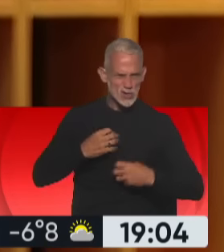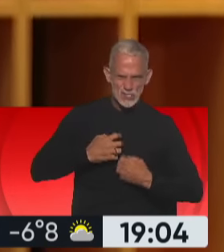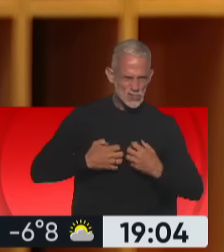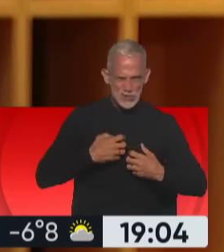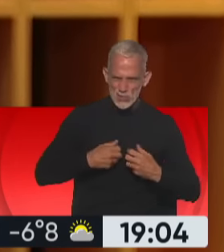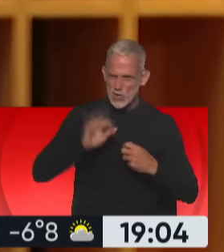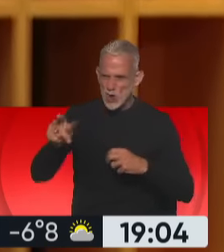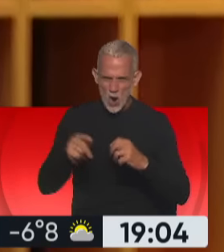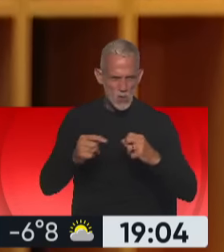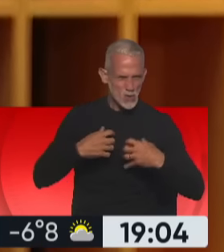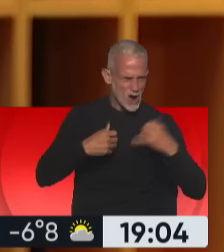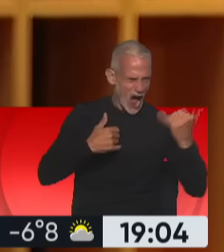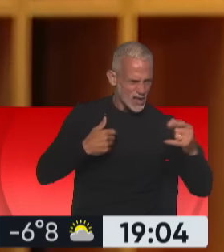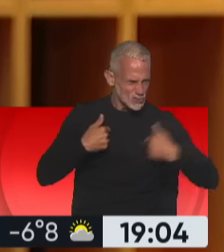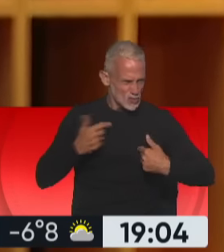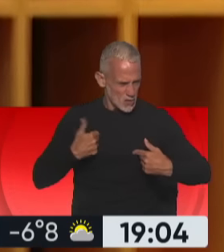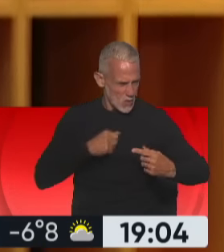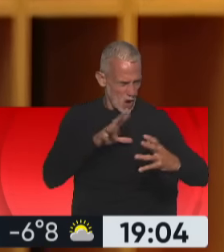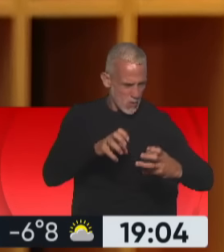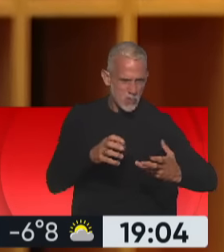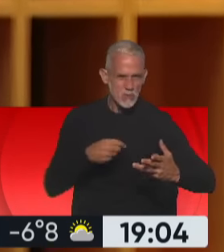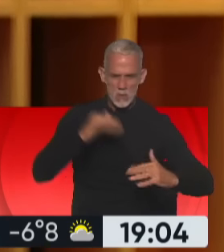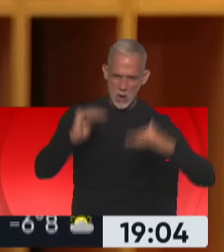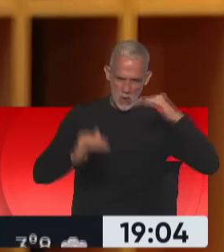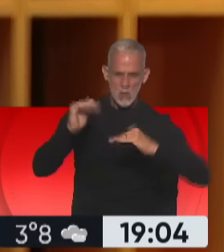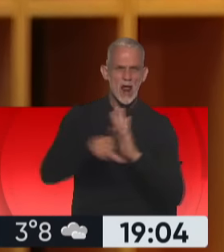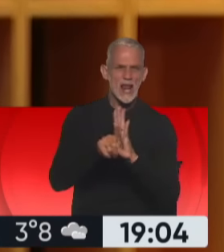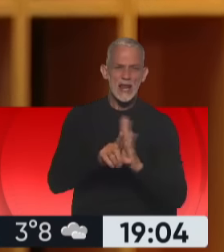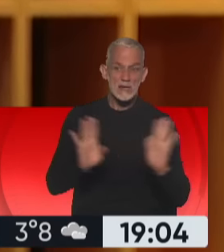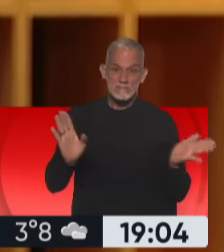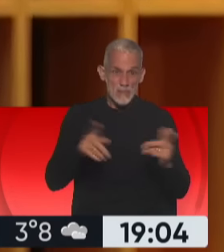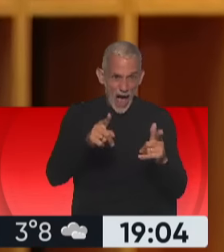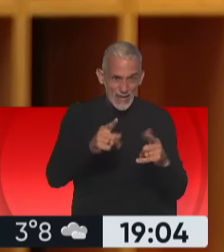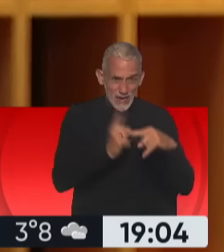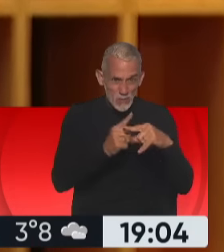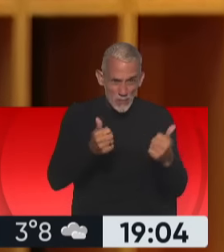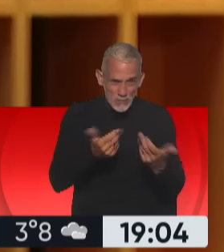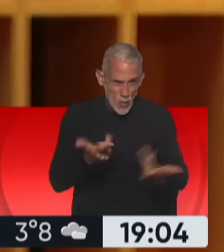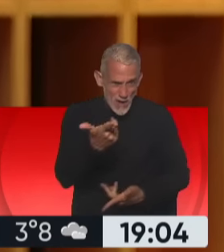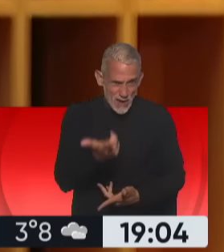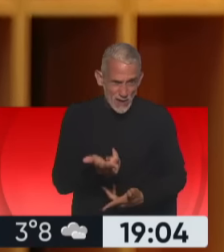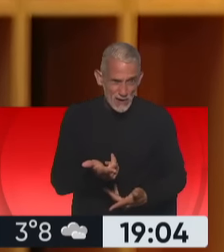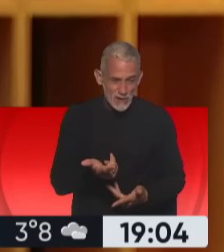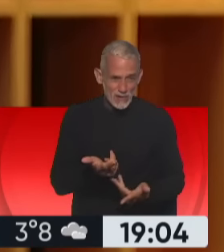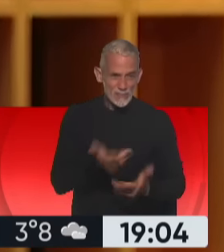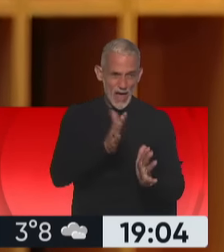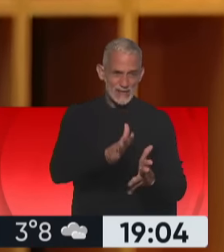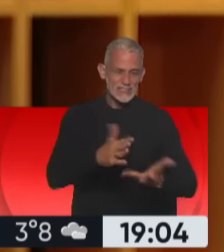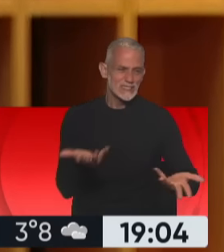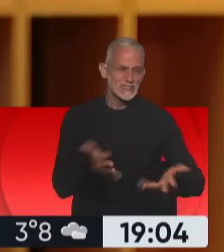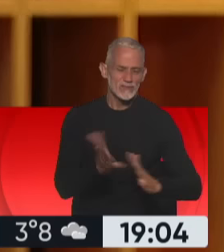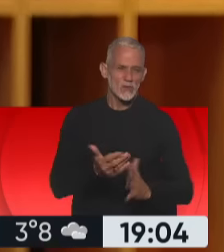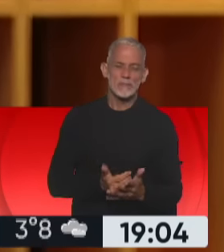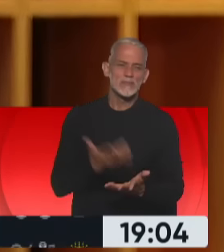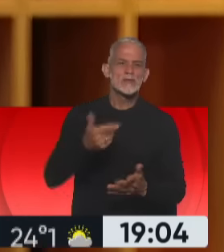resentimiento, el robo, digamos, el trato desigual frente a la ley. Nada bueno de eso puede salir. Digo, de hecho, eso